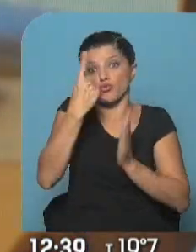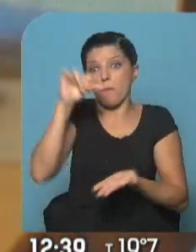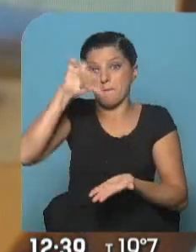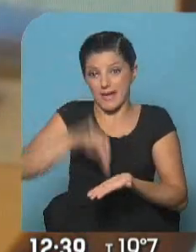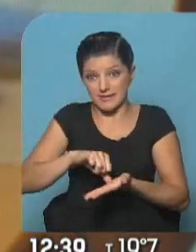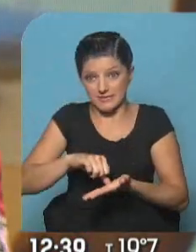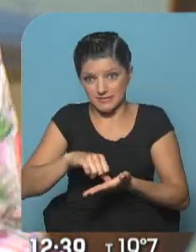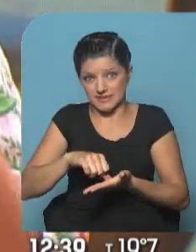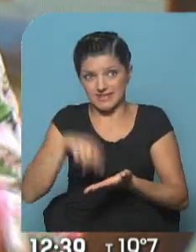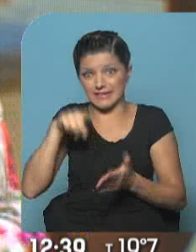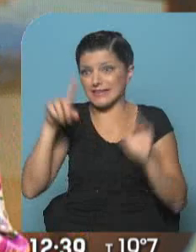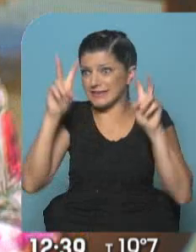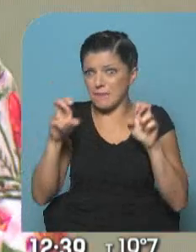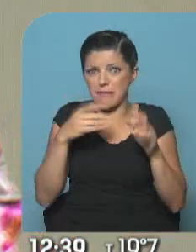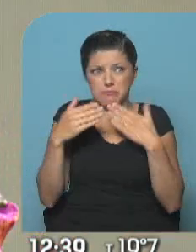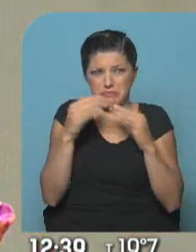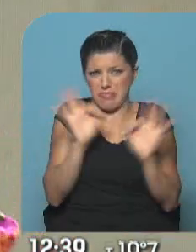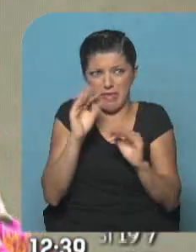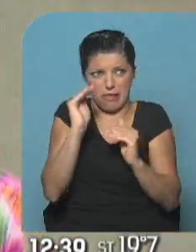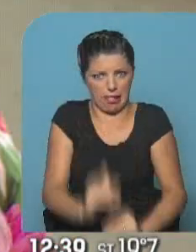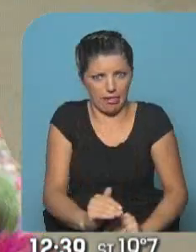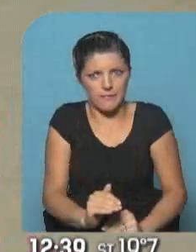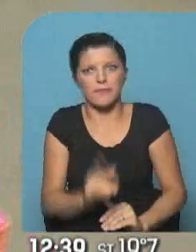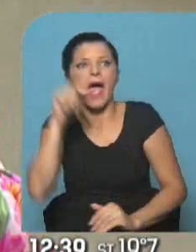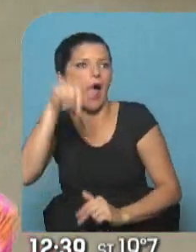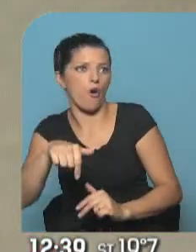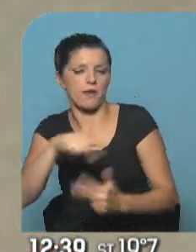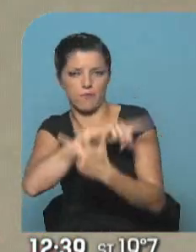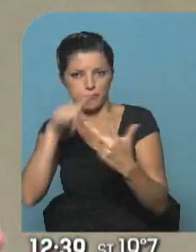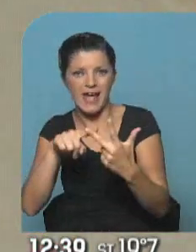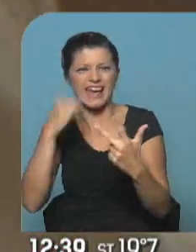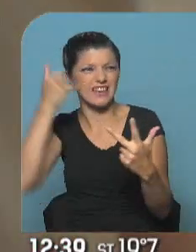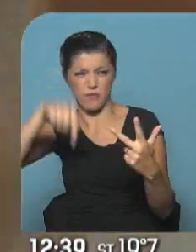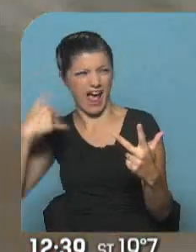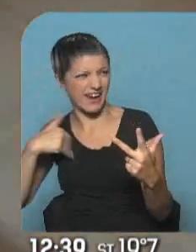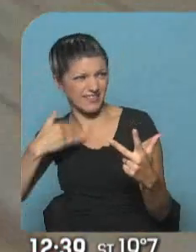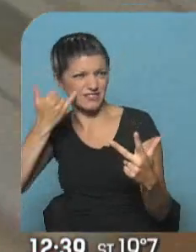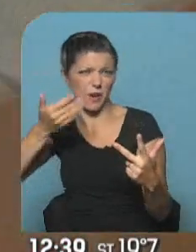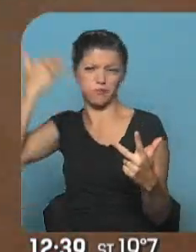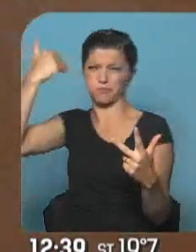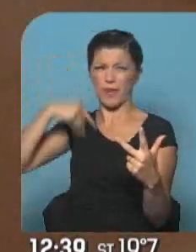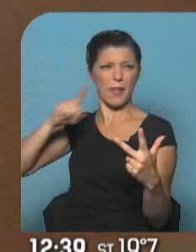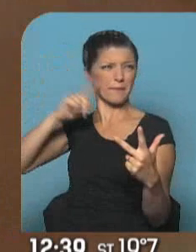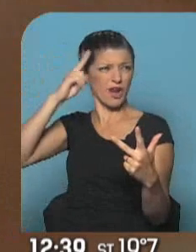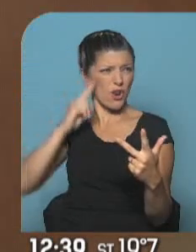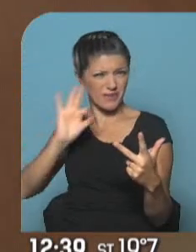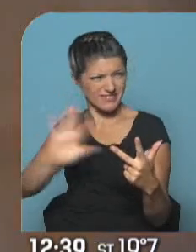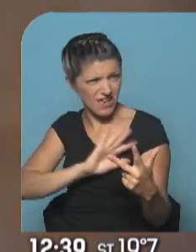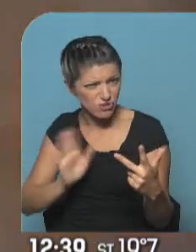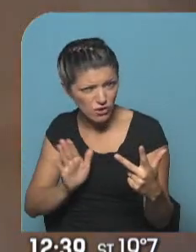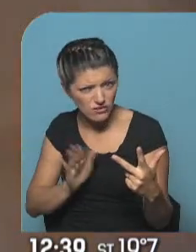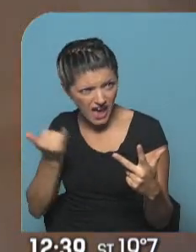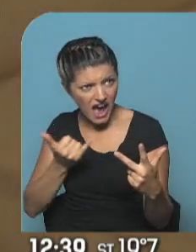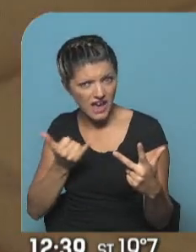más atrasados en la materia, recién ahora tiene las 3 causas que en Argentina están desde principios del siglo XX, o sea, y